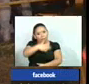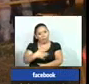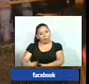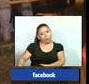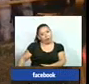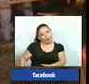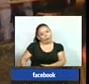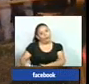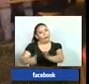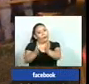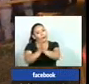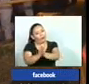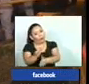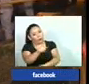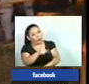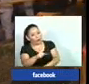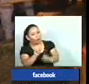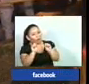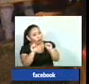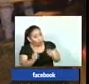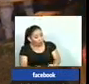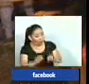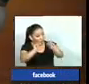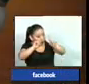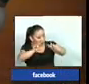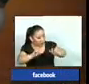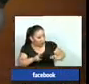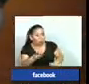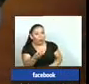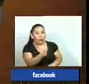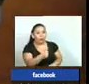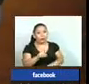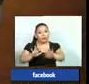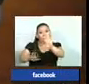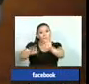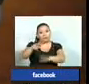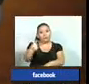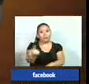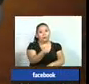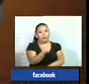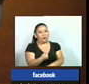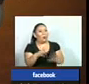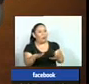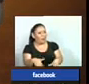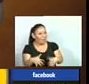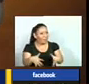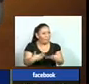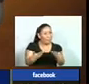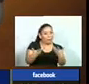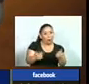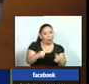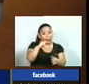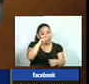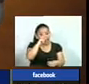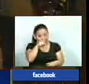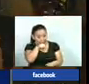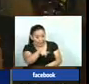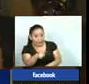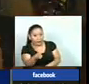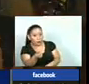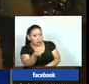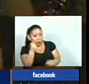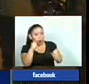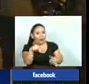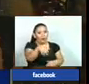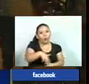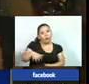hoy a las autoridades competentes investigar la muerte de al menos 13 personas tras una estampida durante un operativo policial en una